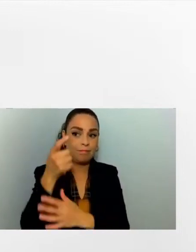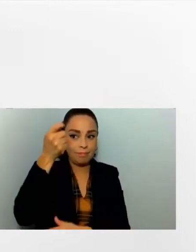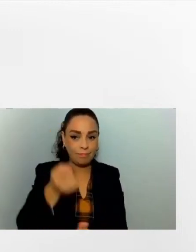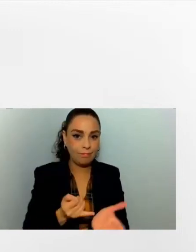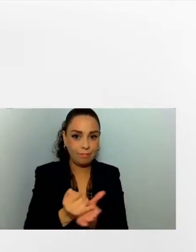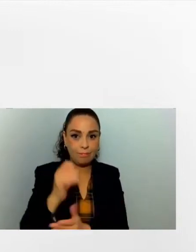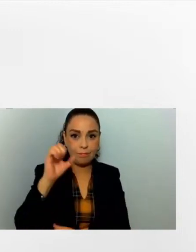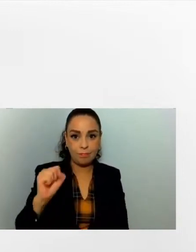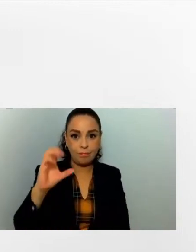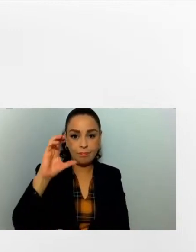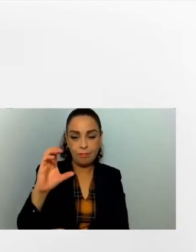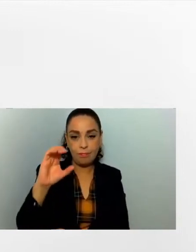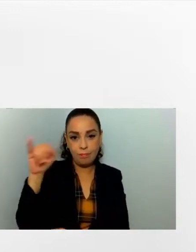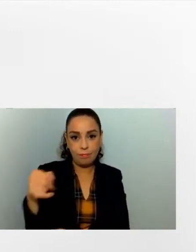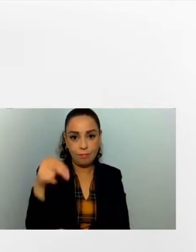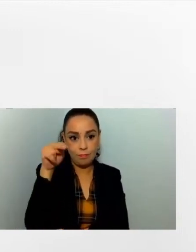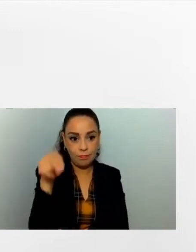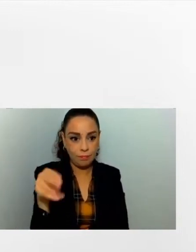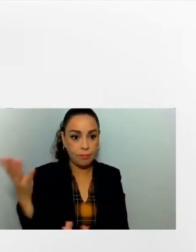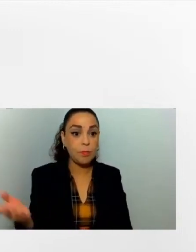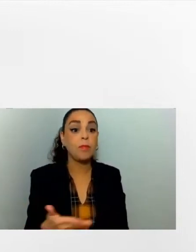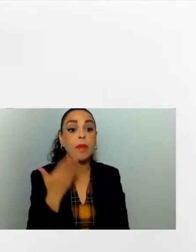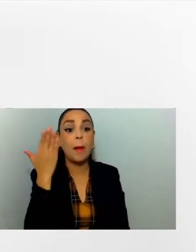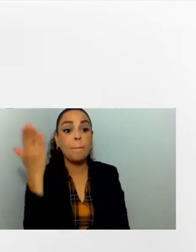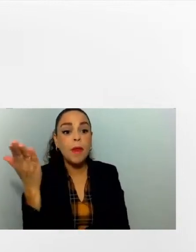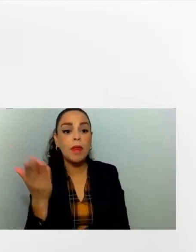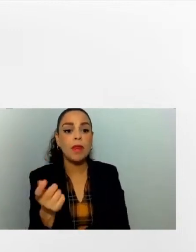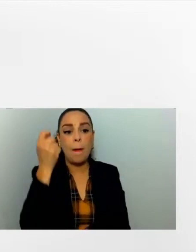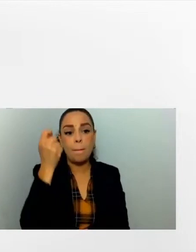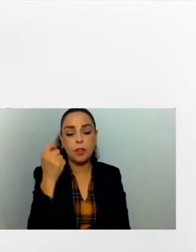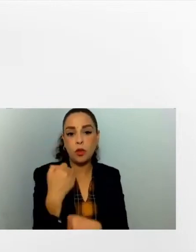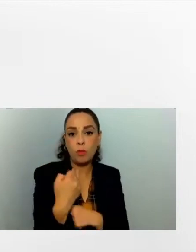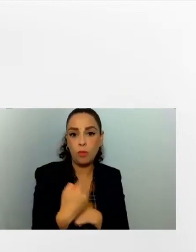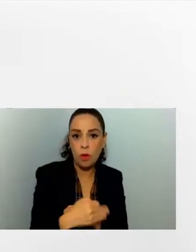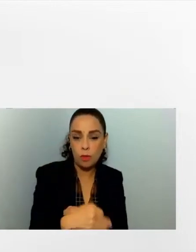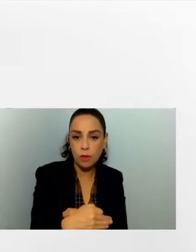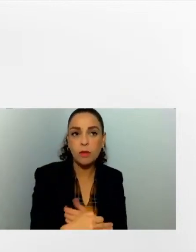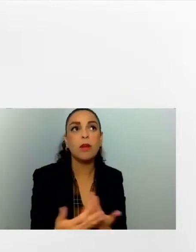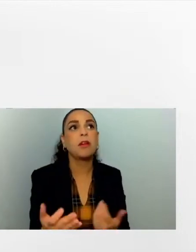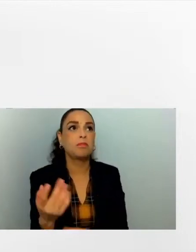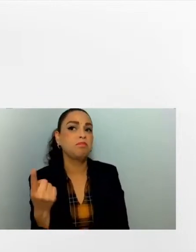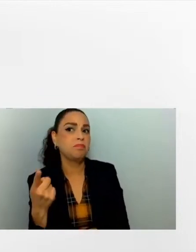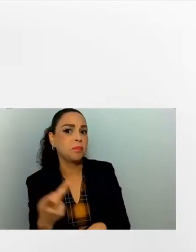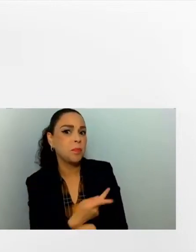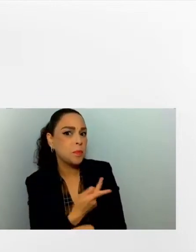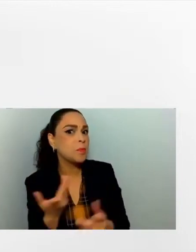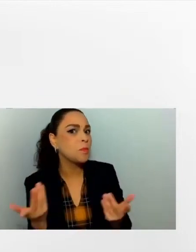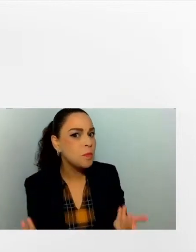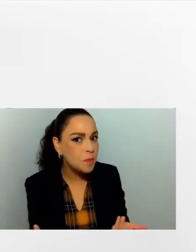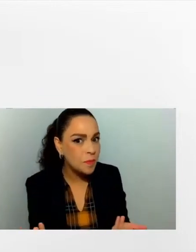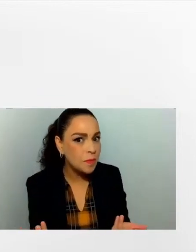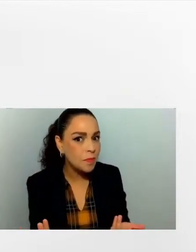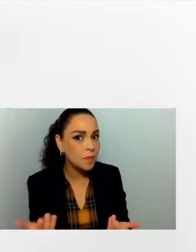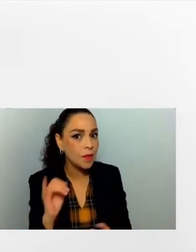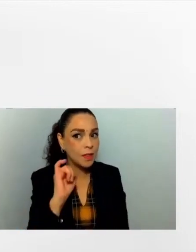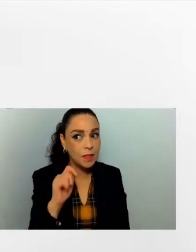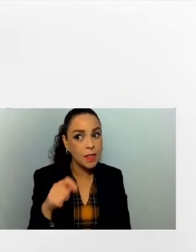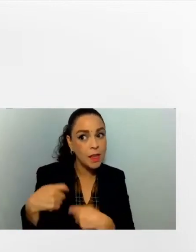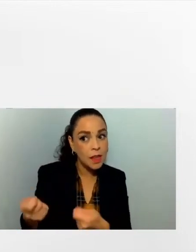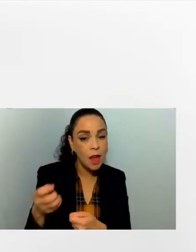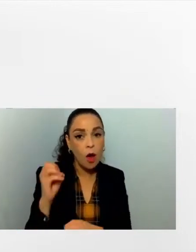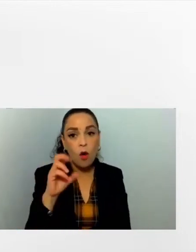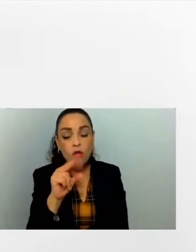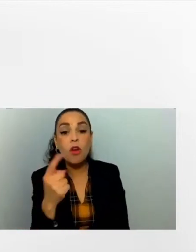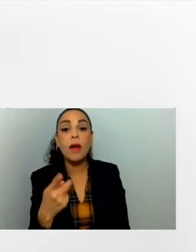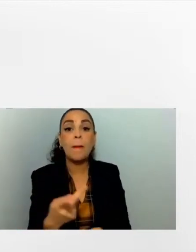los ascendientes, si piden una pensión provisional y se les otorga, qué es lo que pasa, o algún tema sobre el incumplimiento de